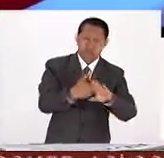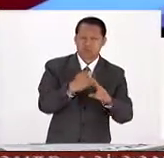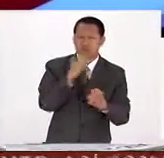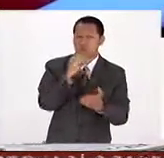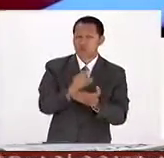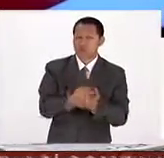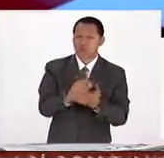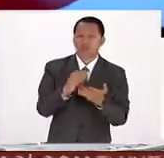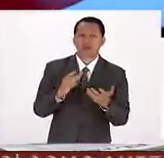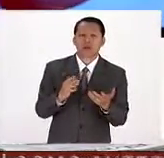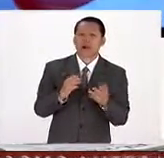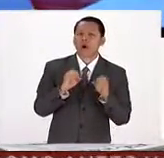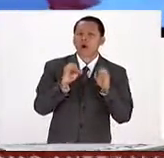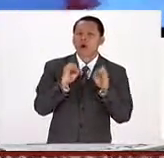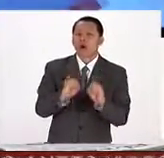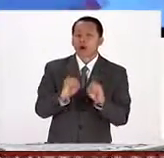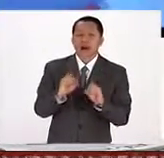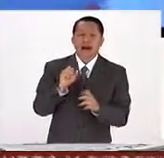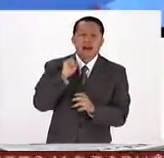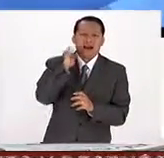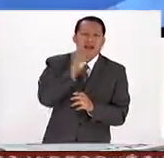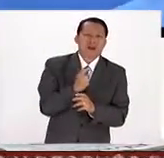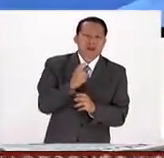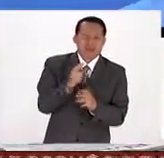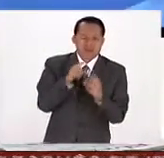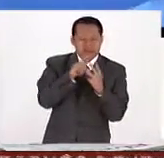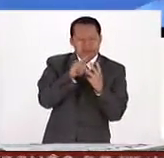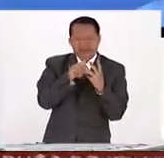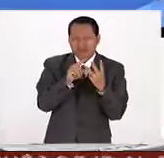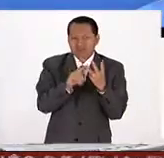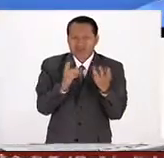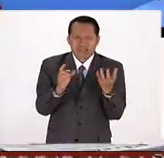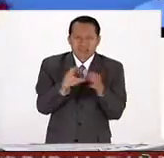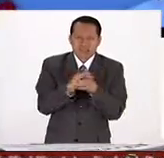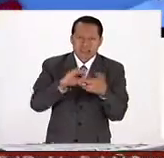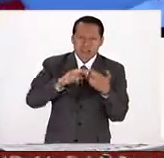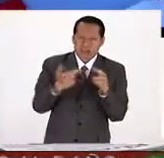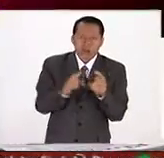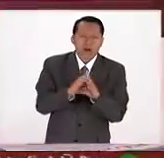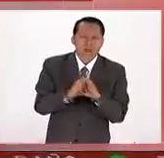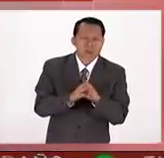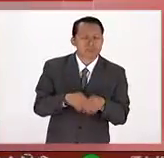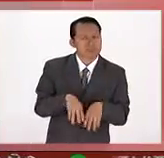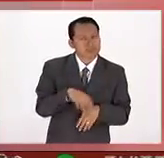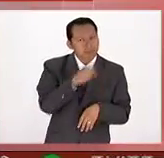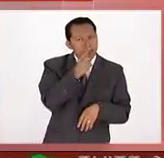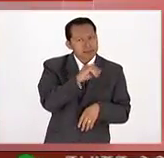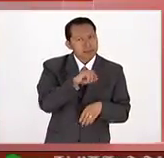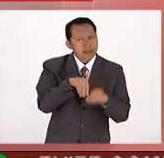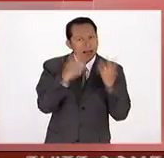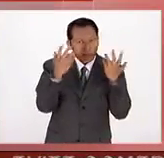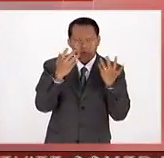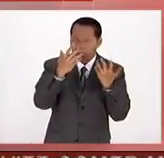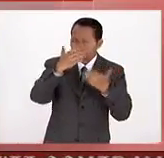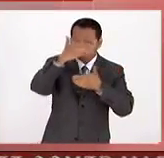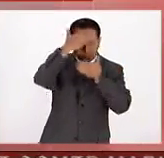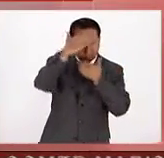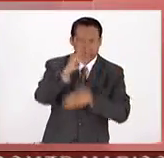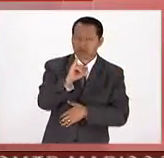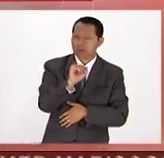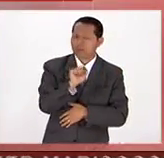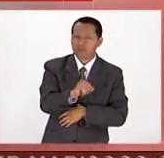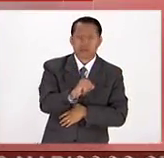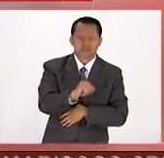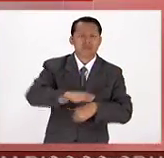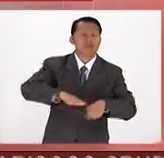una realidad a tres bandas, es decir, todo tiene que ver. Por supuesto, mira, claro que es un atentado terrorista desde el momento